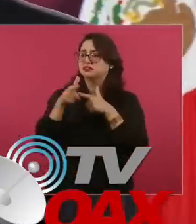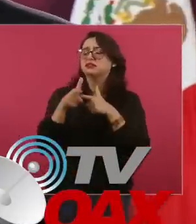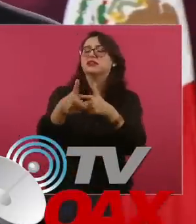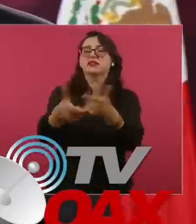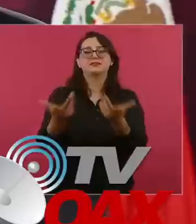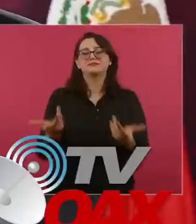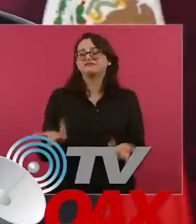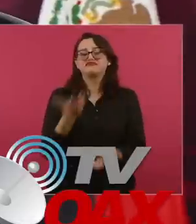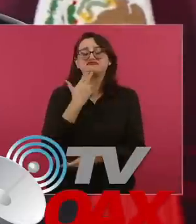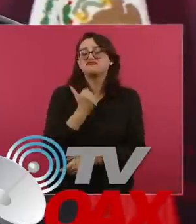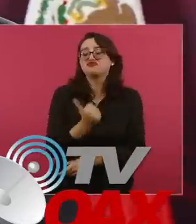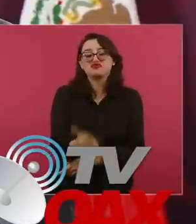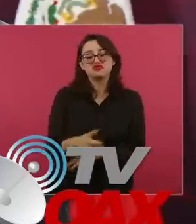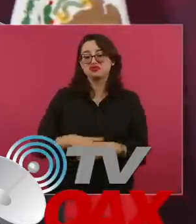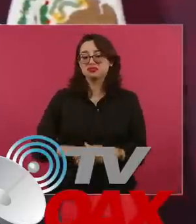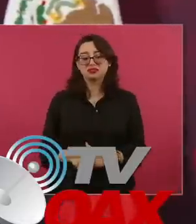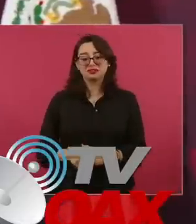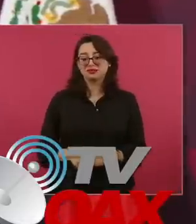expresaste,